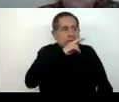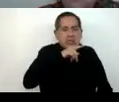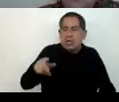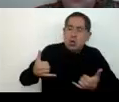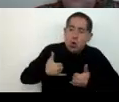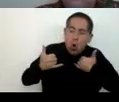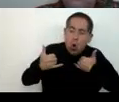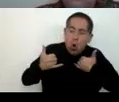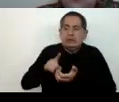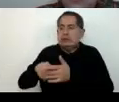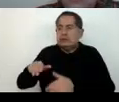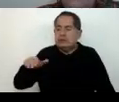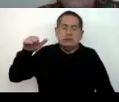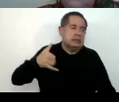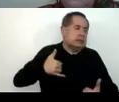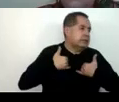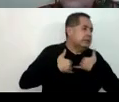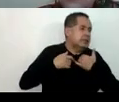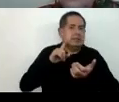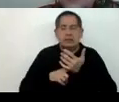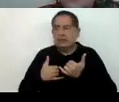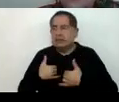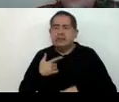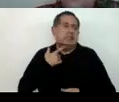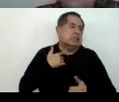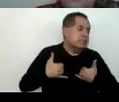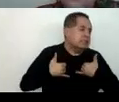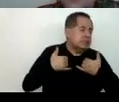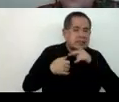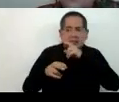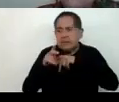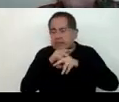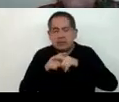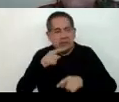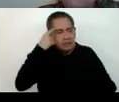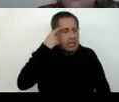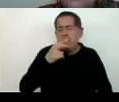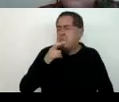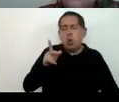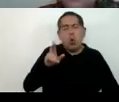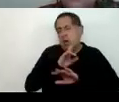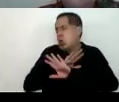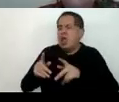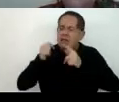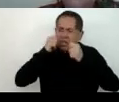pubertad, cuando viene la etapa de la adolescencia, pues creen que es la medida